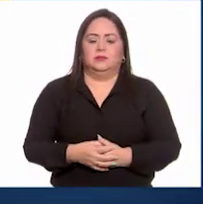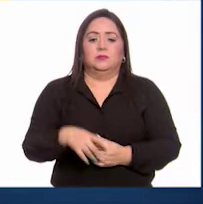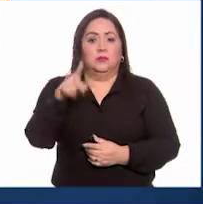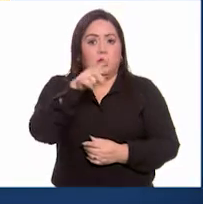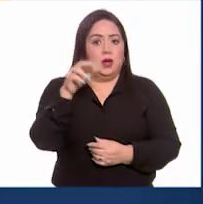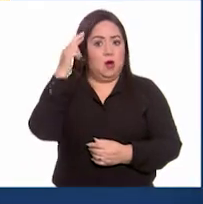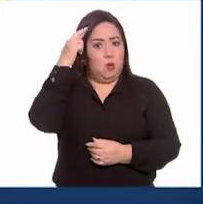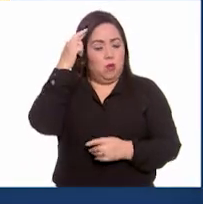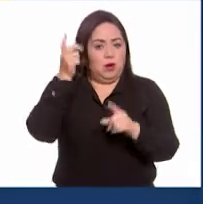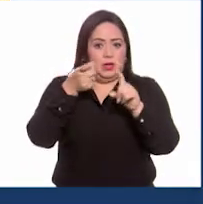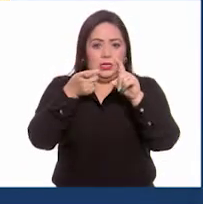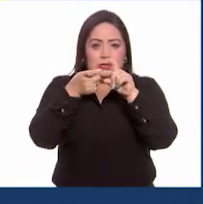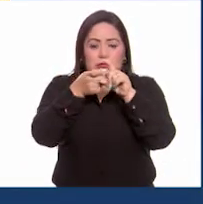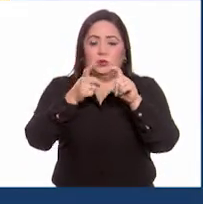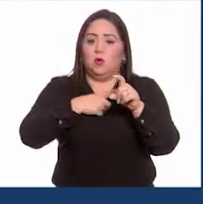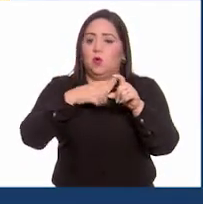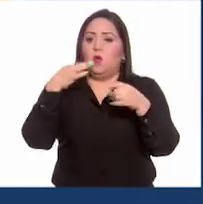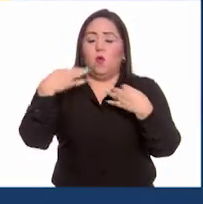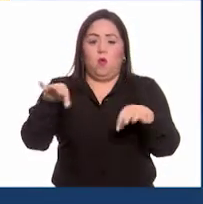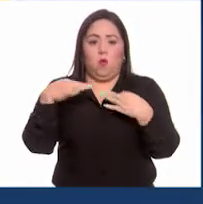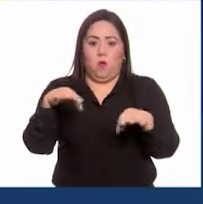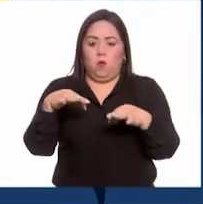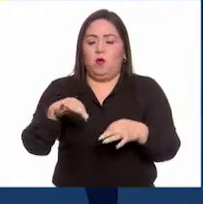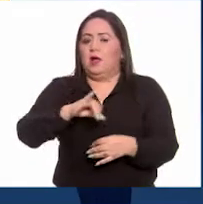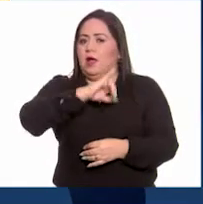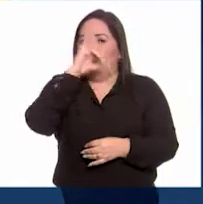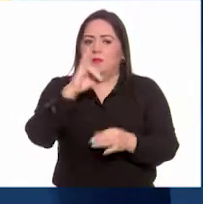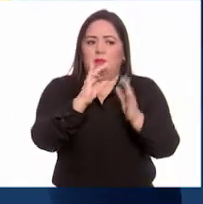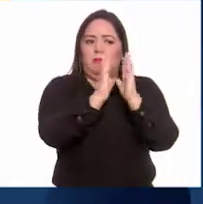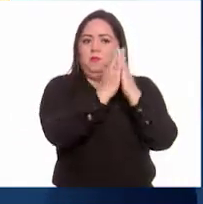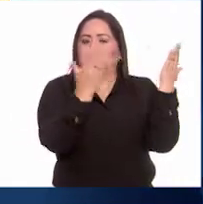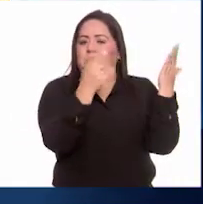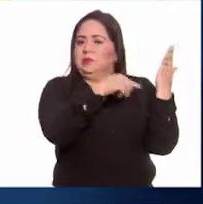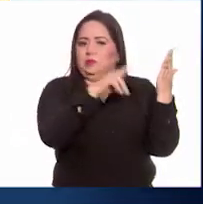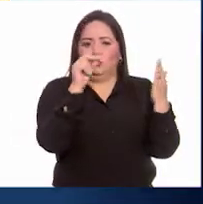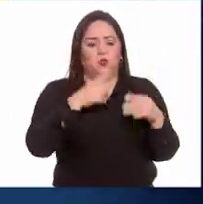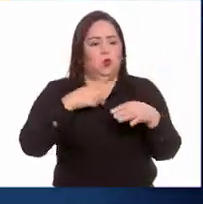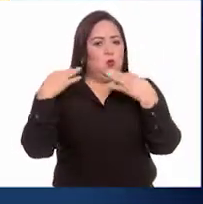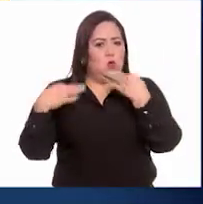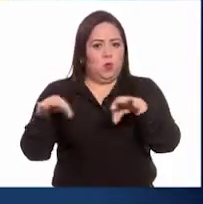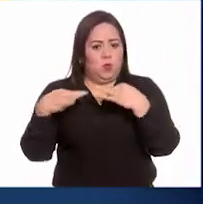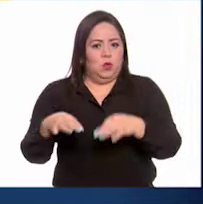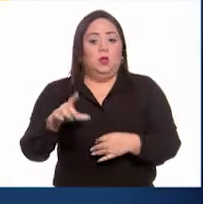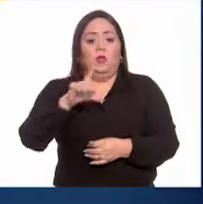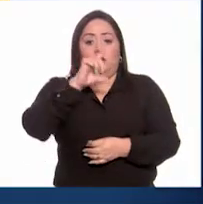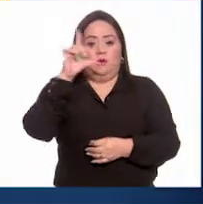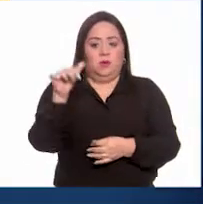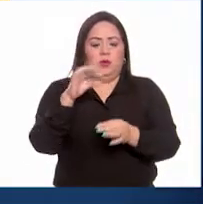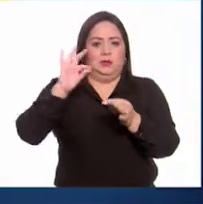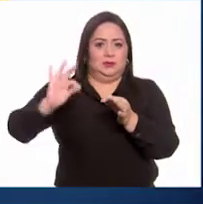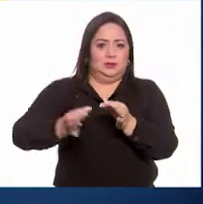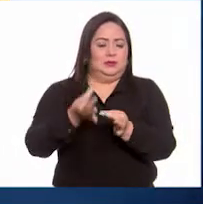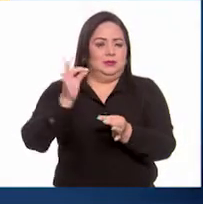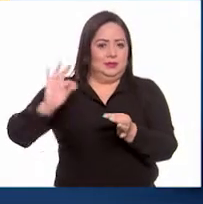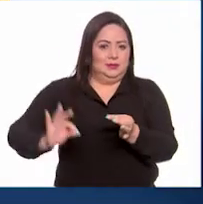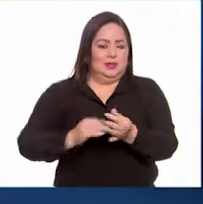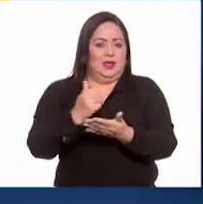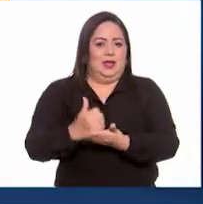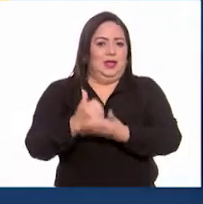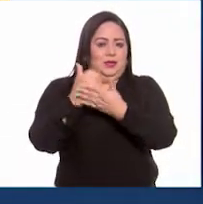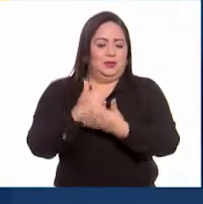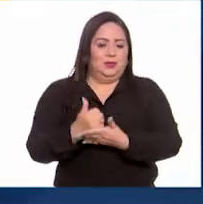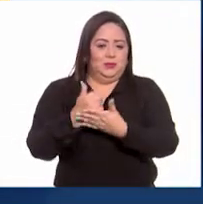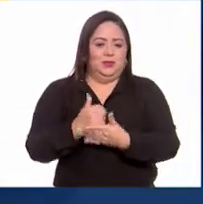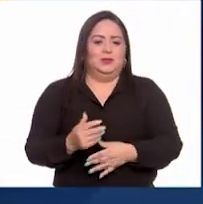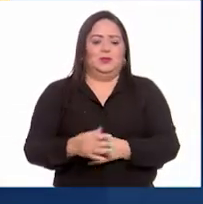Recuerda perforar solo las hojas, nunca la pasta de cartón. Después, cosemos con ayuda de la aguja